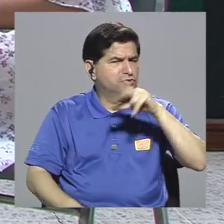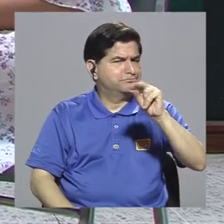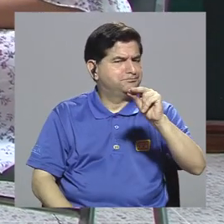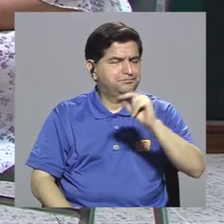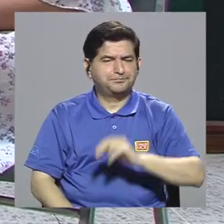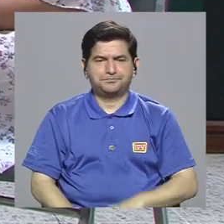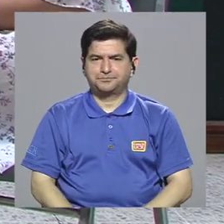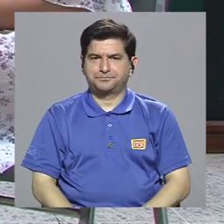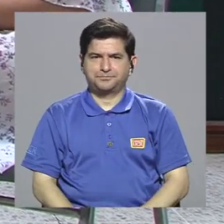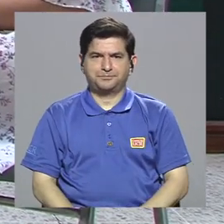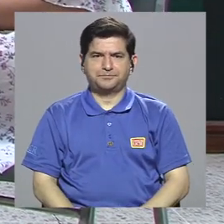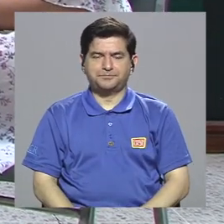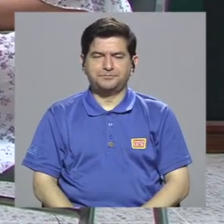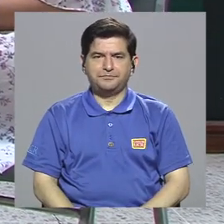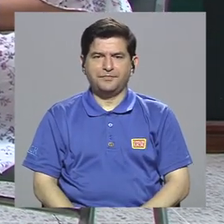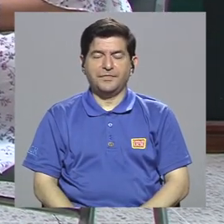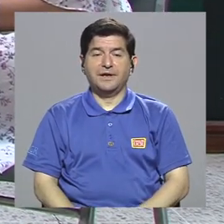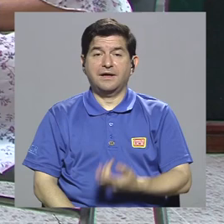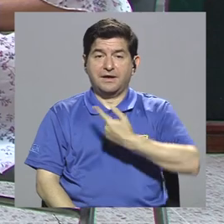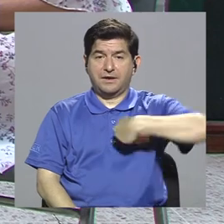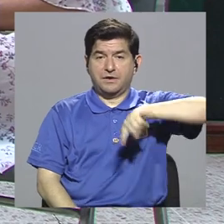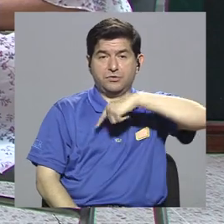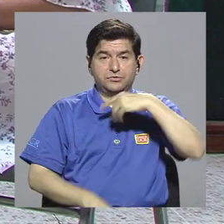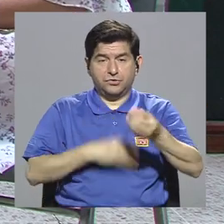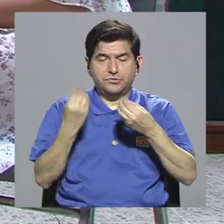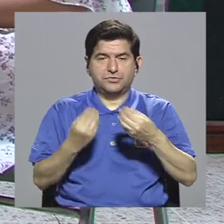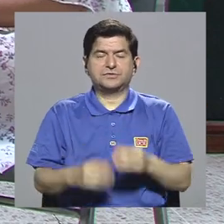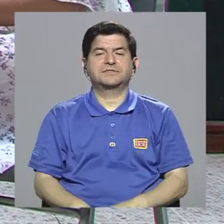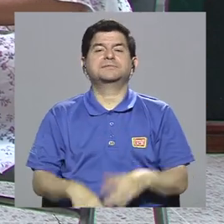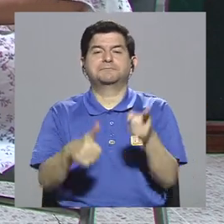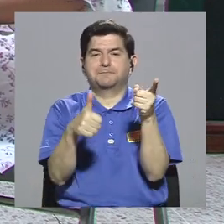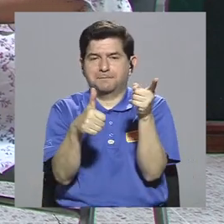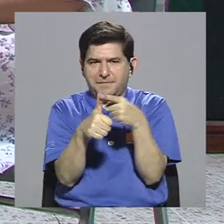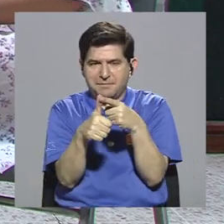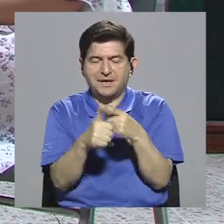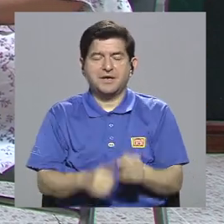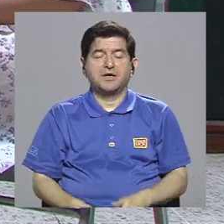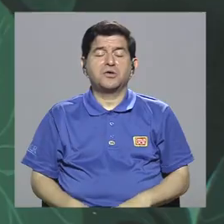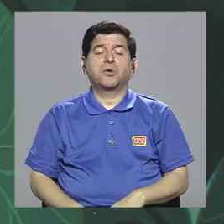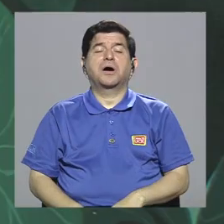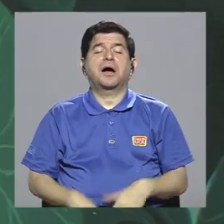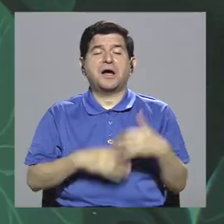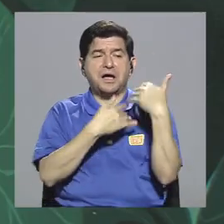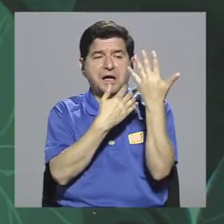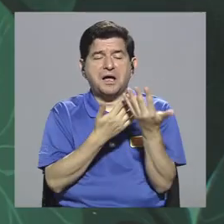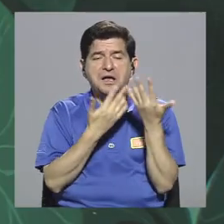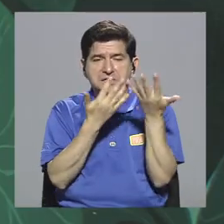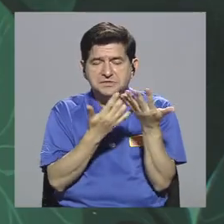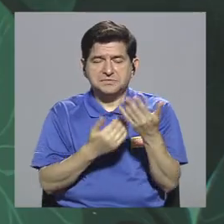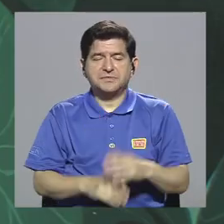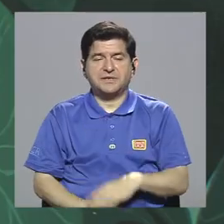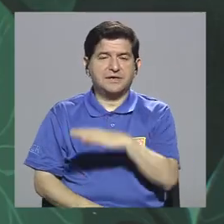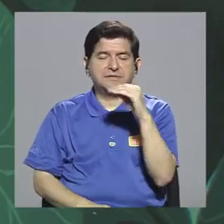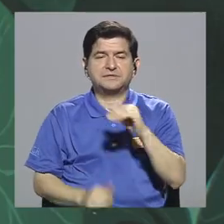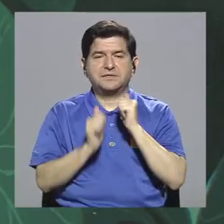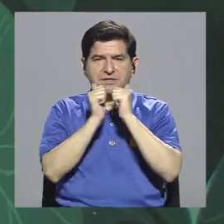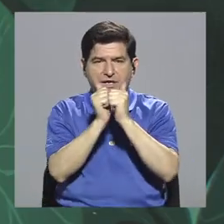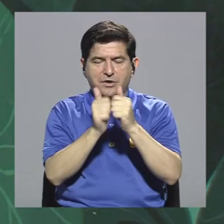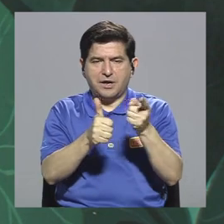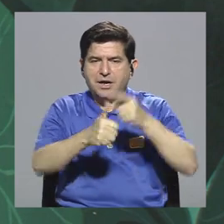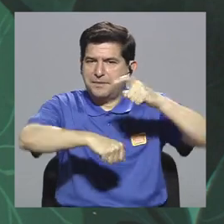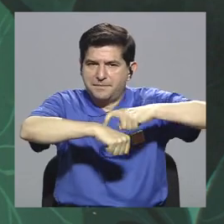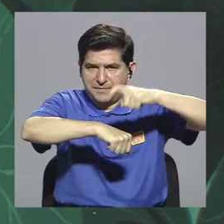sino que lo que nos corresponde aquí es brindarle esperanza y acompañamiento a esa persona, ¿verdad? En un primer instante,